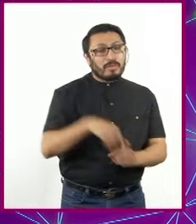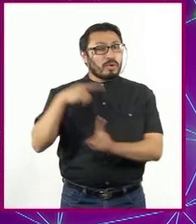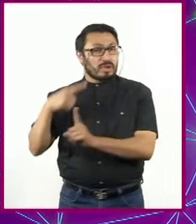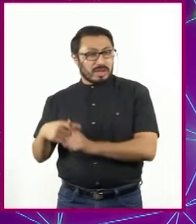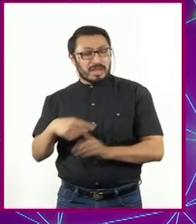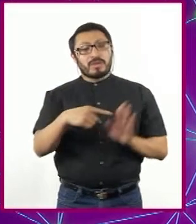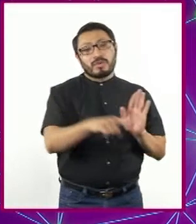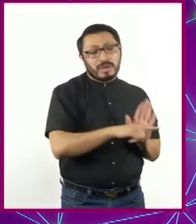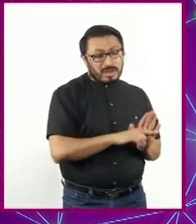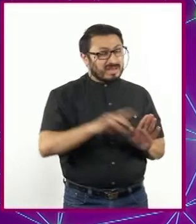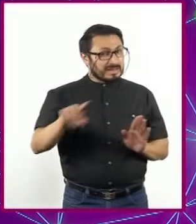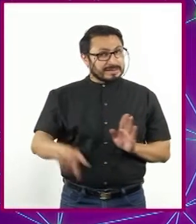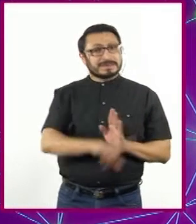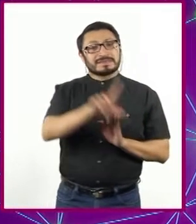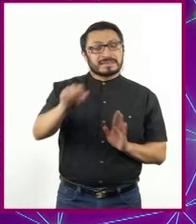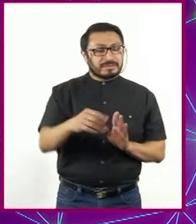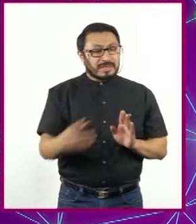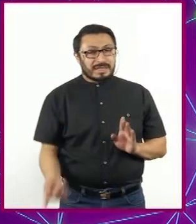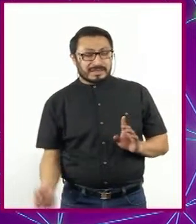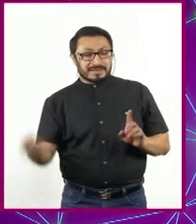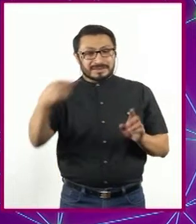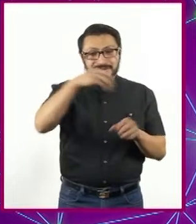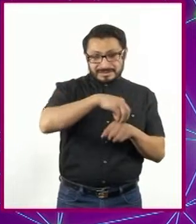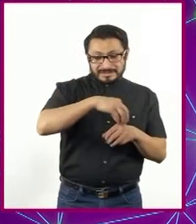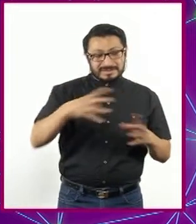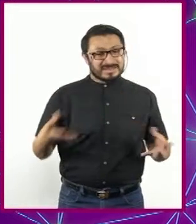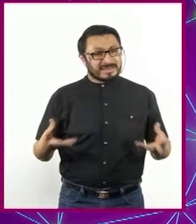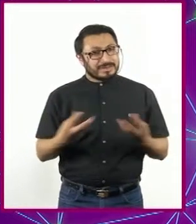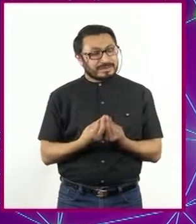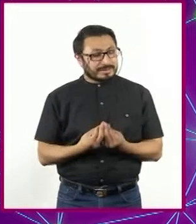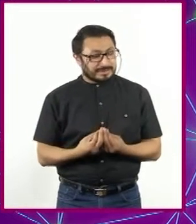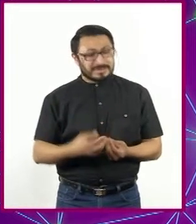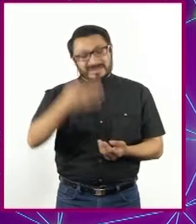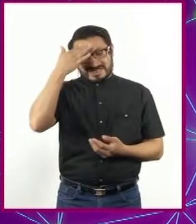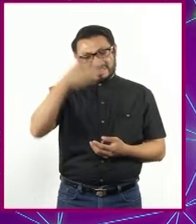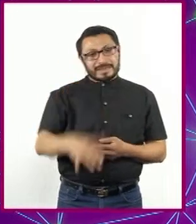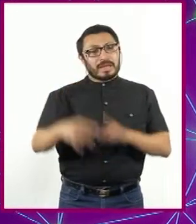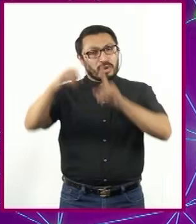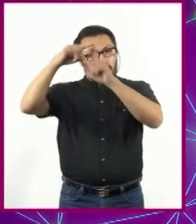y posteriormente adicionarlos. Sabemos que al